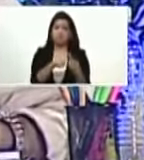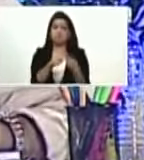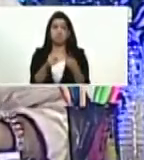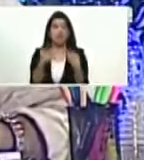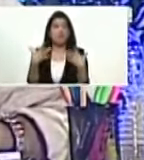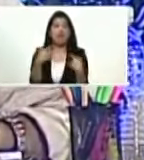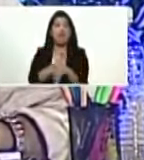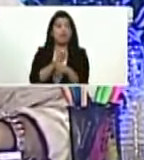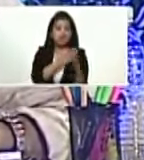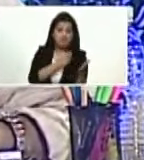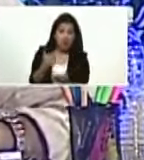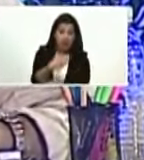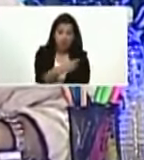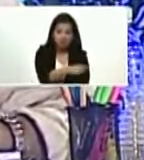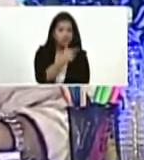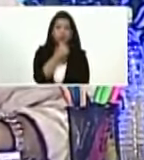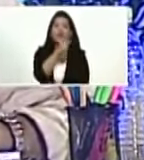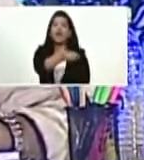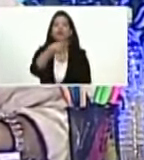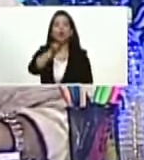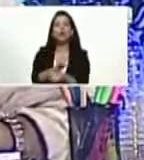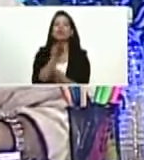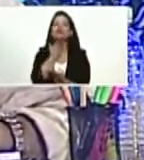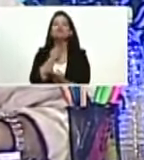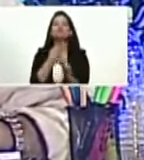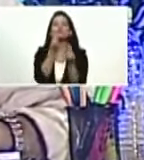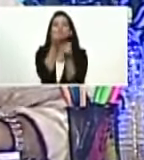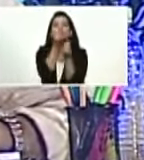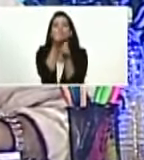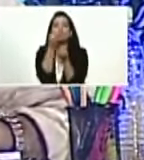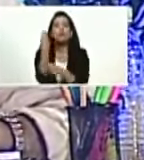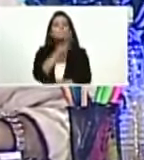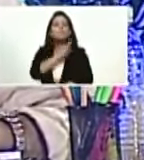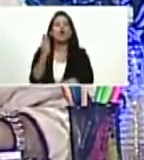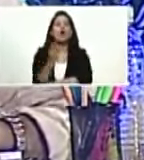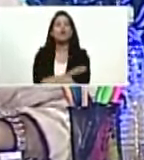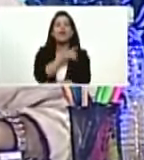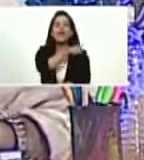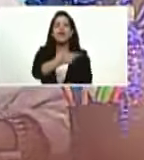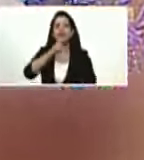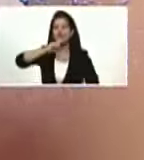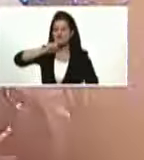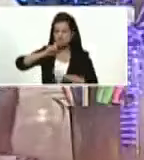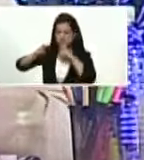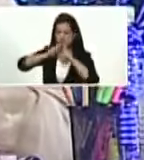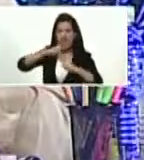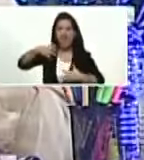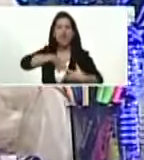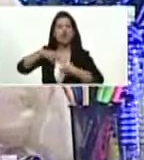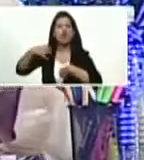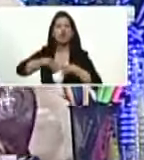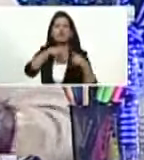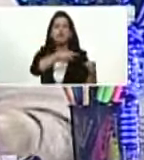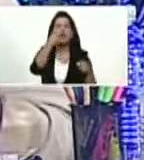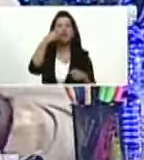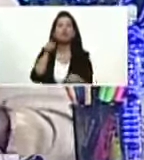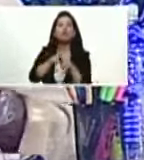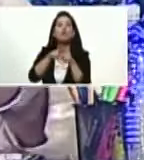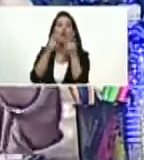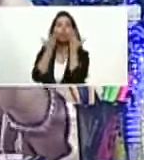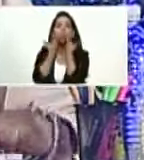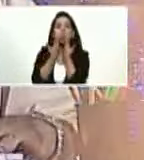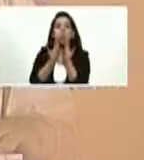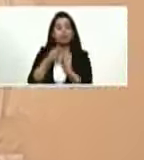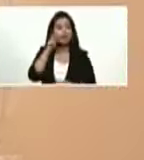emergencia. Lo que tienen es ambiciones, hambre de poder, mezquindad, egoísmo. Se les sale la baba por el